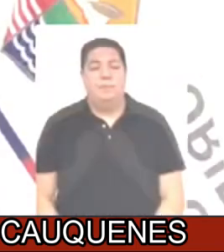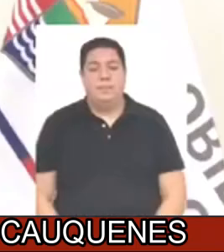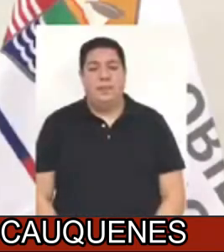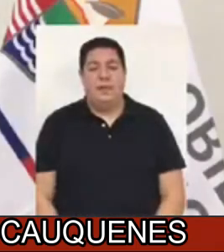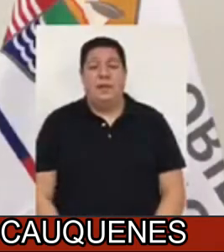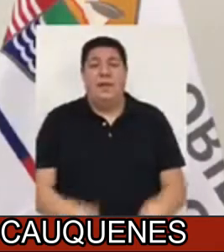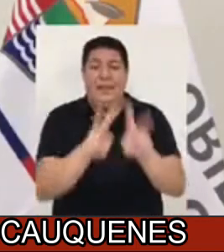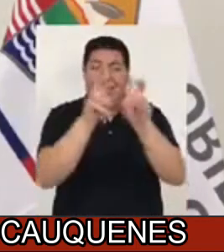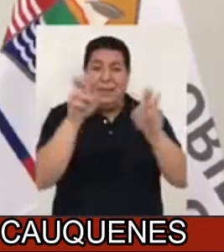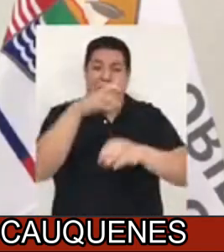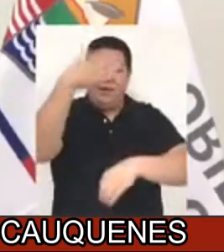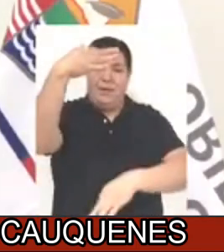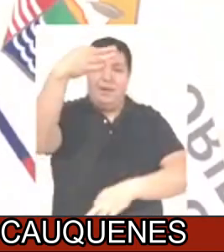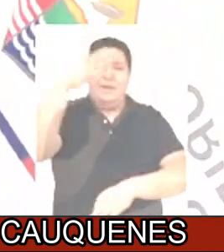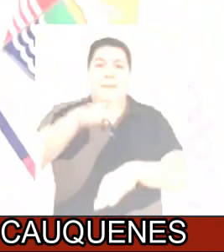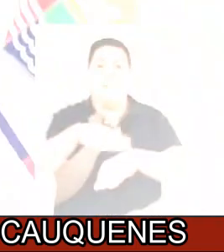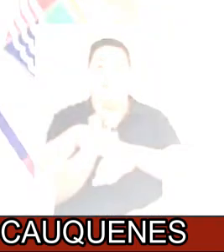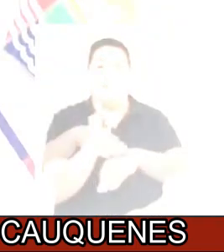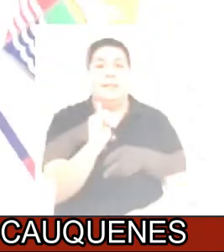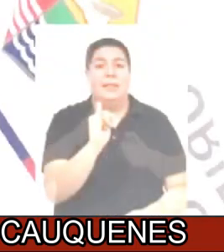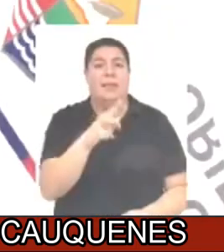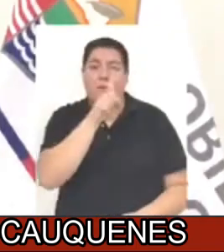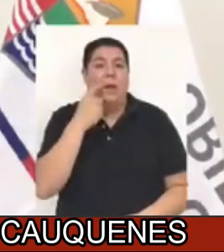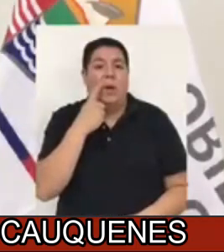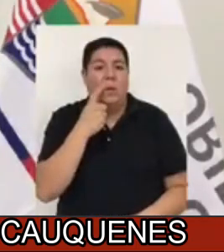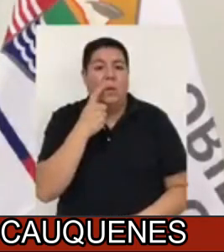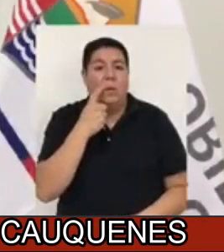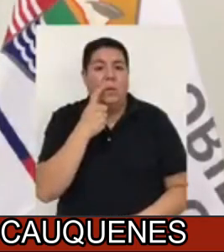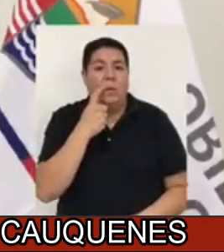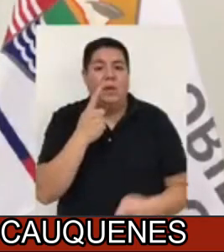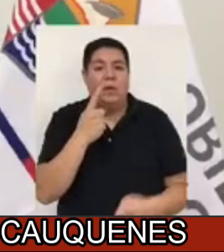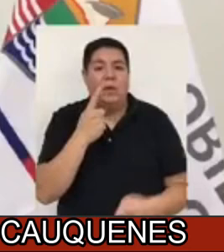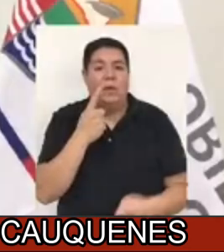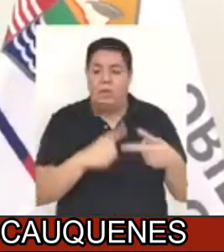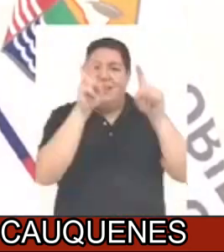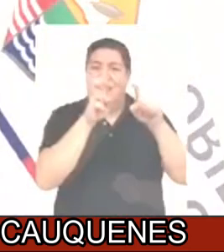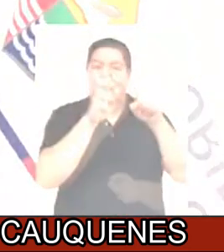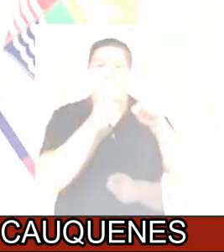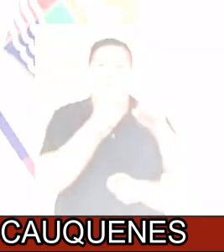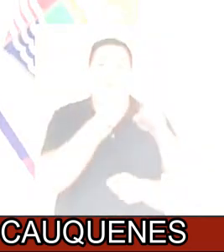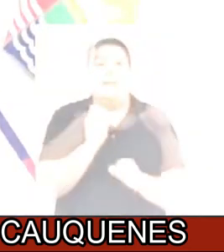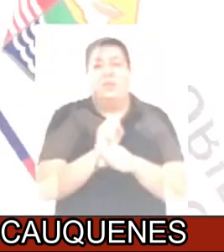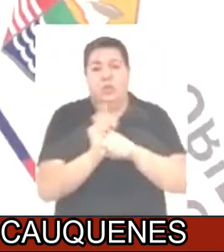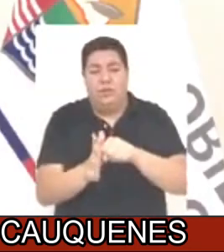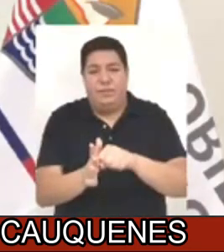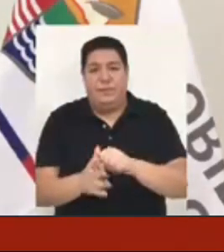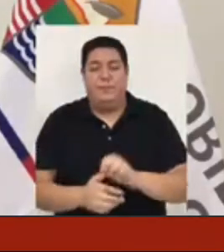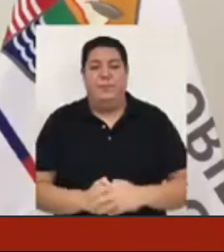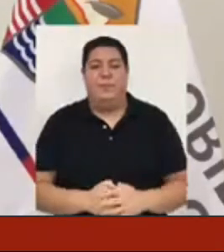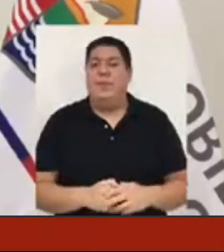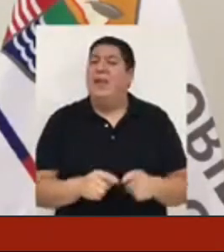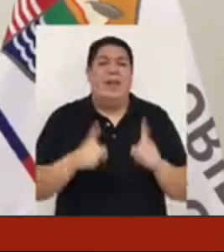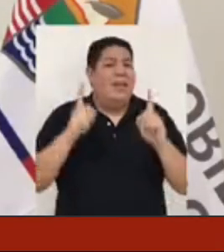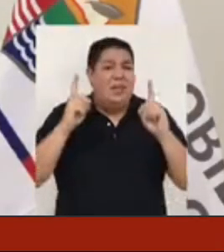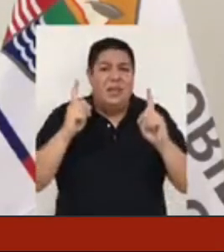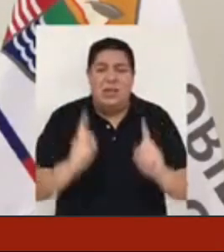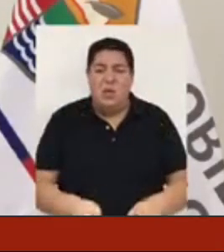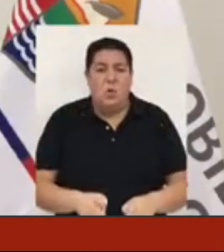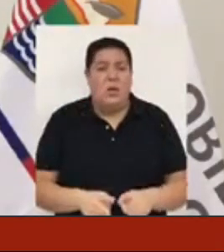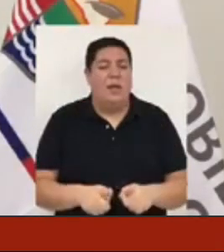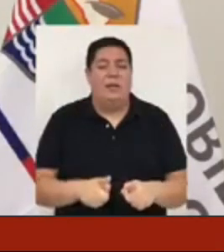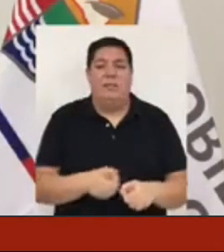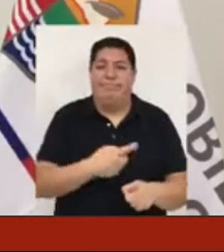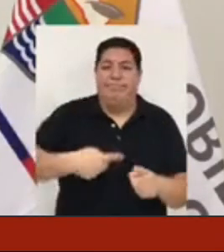y el cuarto día en el punto de prensa de las autoridades regionales de todas formas se van a tomar